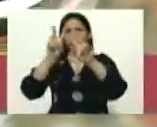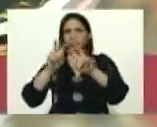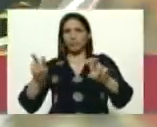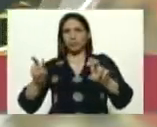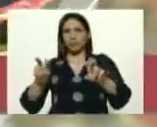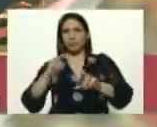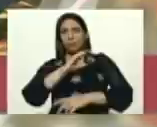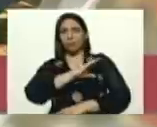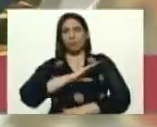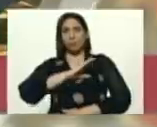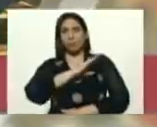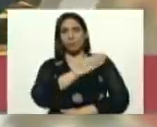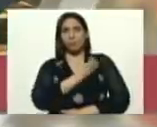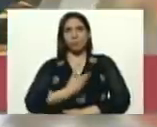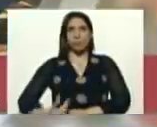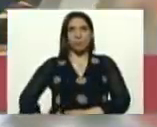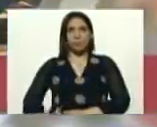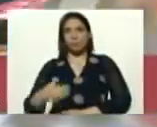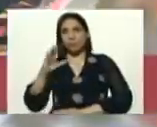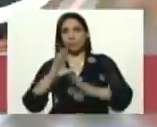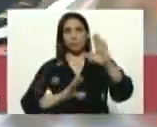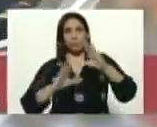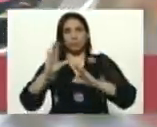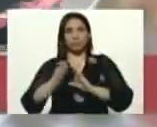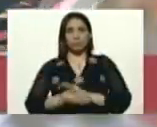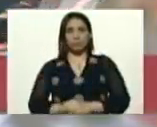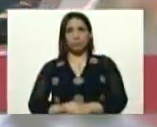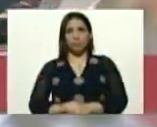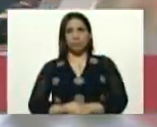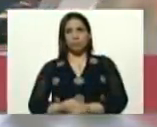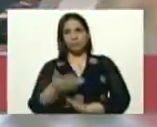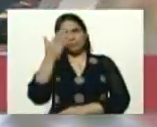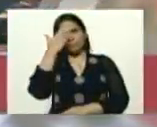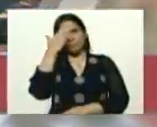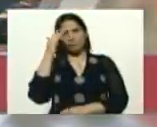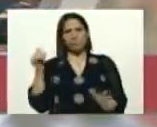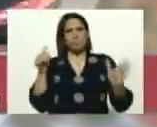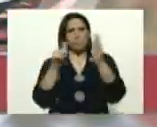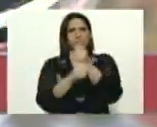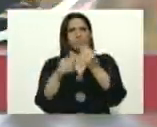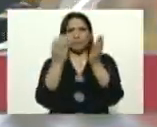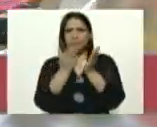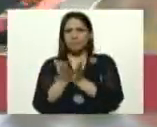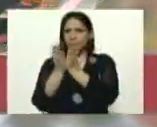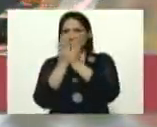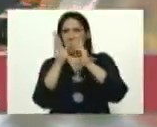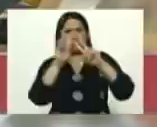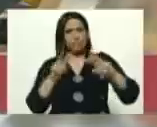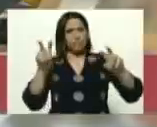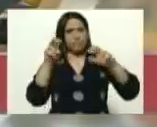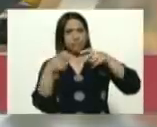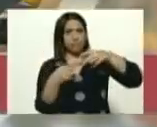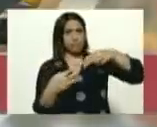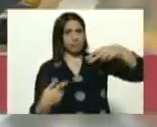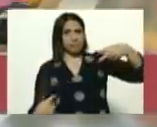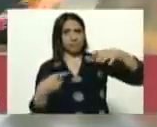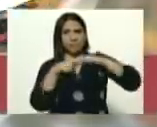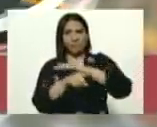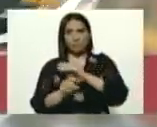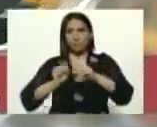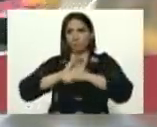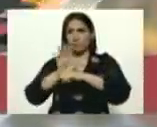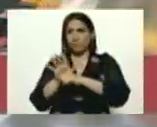a la Comisión Presidencial de Científicos para determinar, estudiar el genoma del coronavirus que se